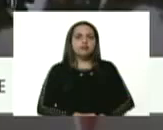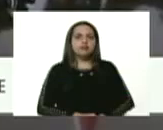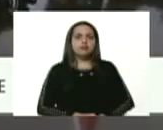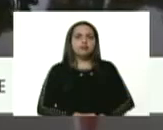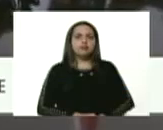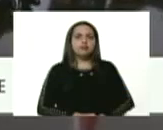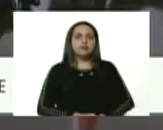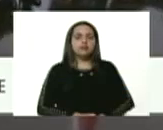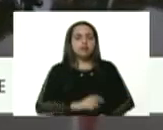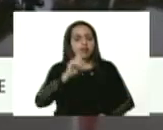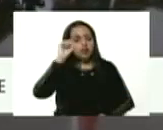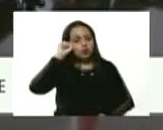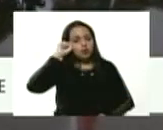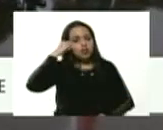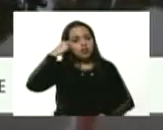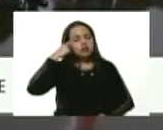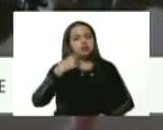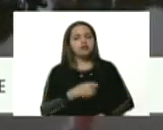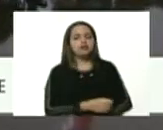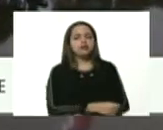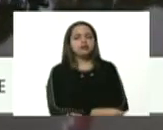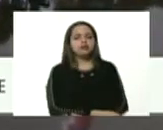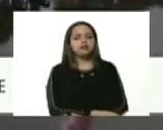que conmemoraremos.